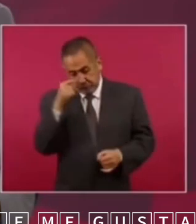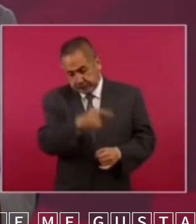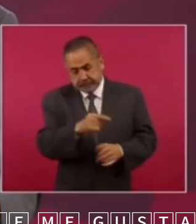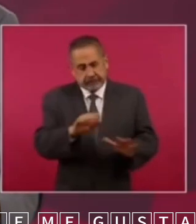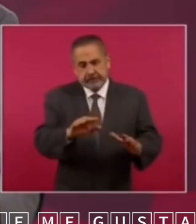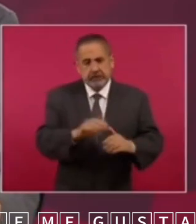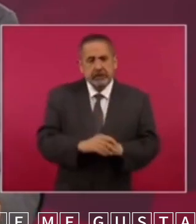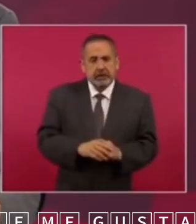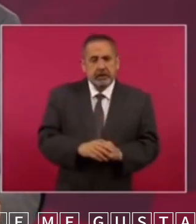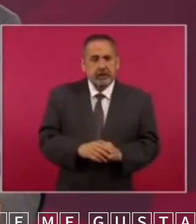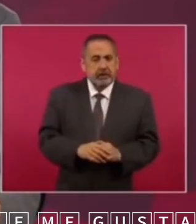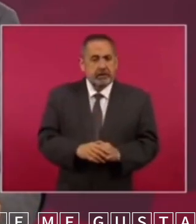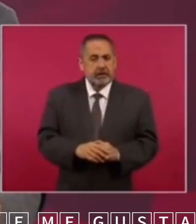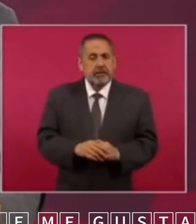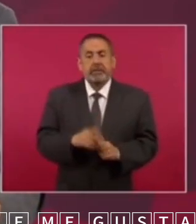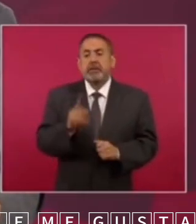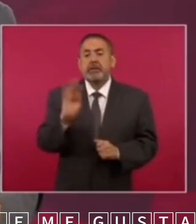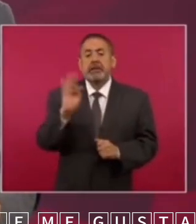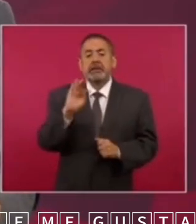pero podría ser